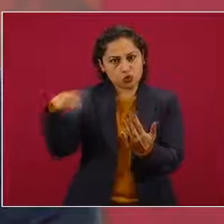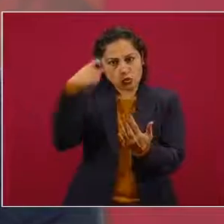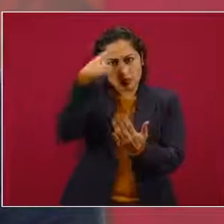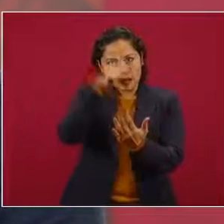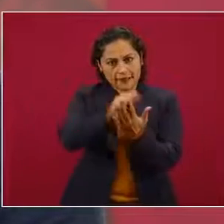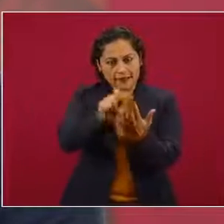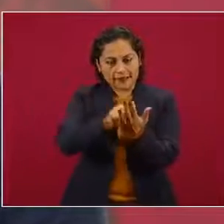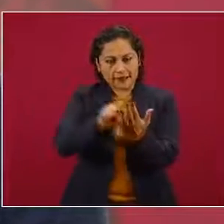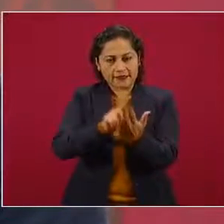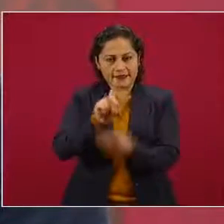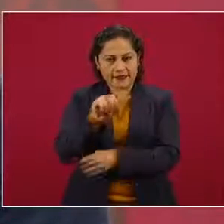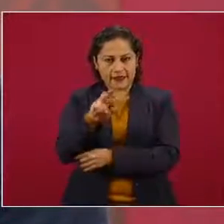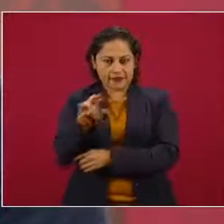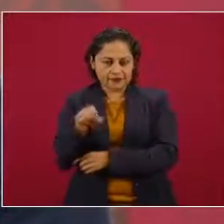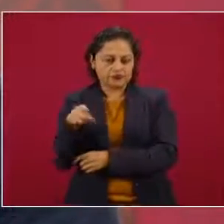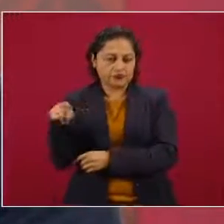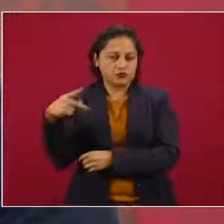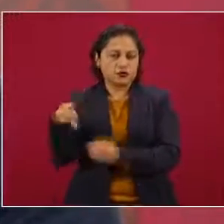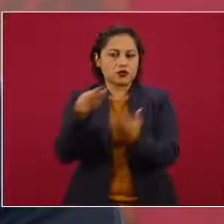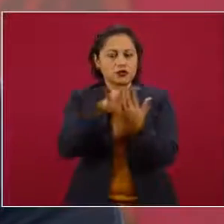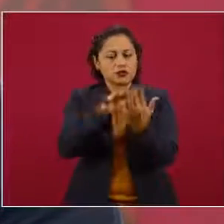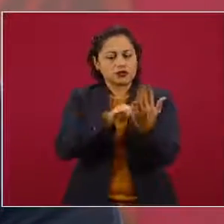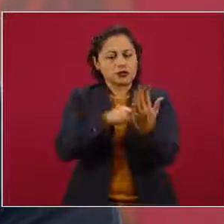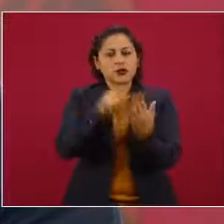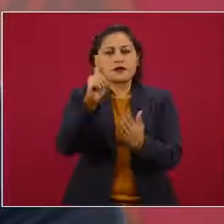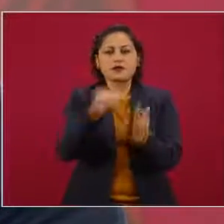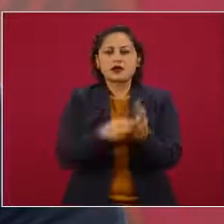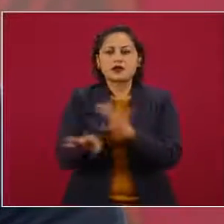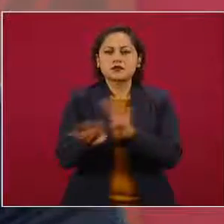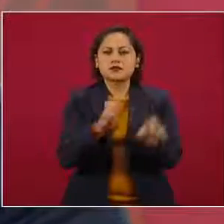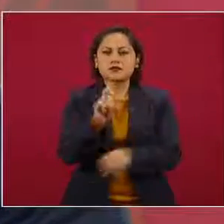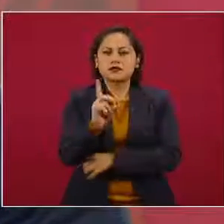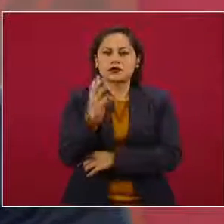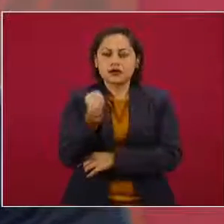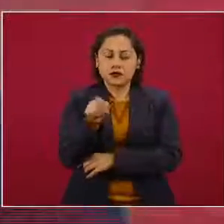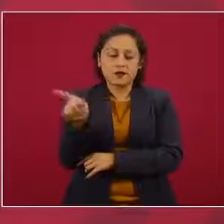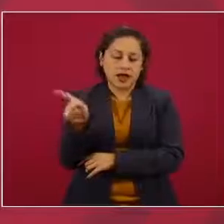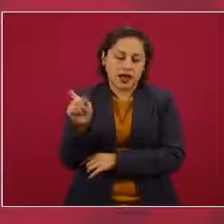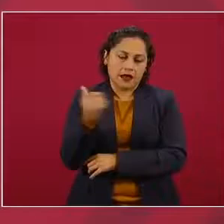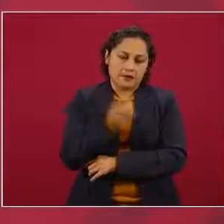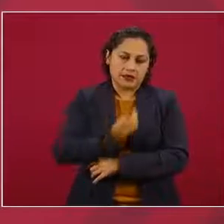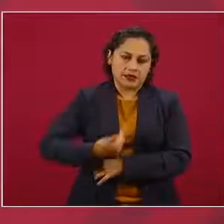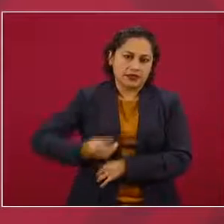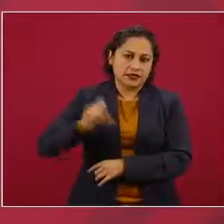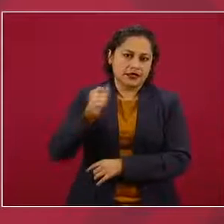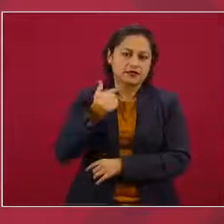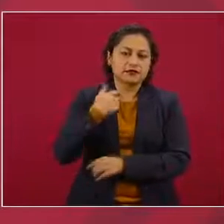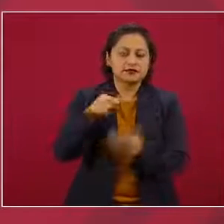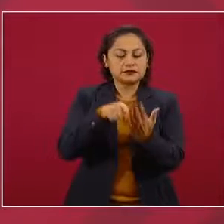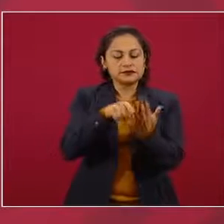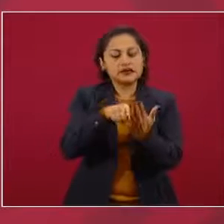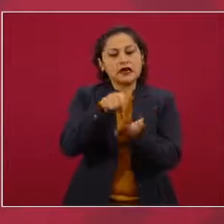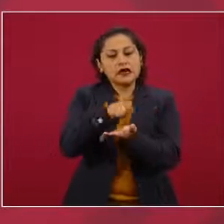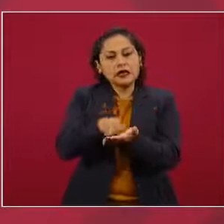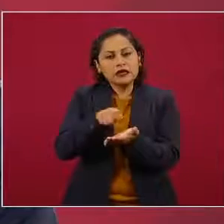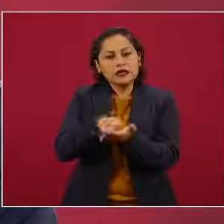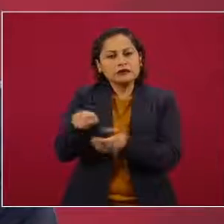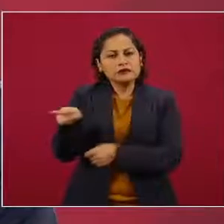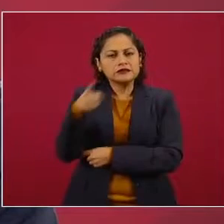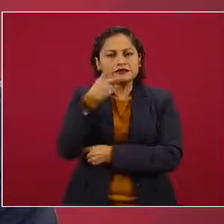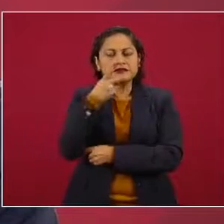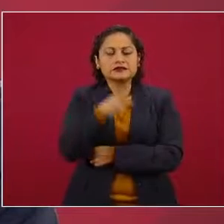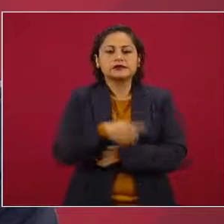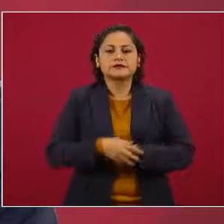1939, estaba de presidente y escribe que le producía mucha tristeza ver cómo los